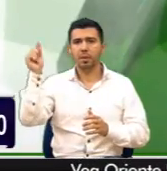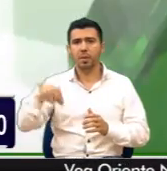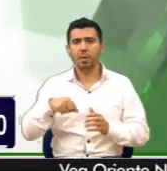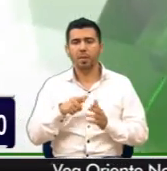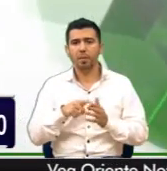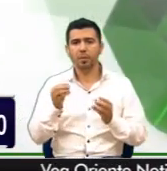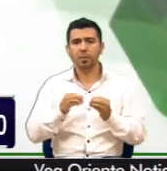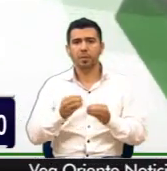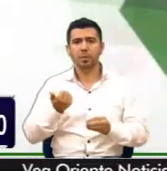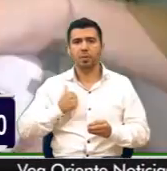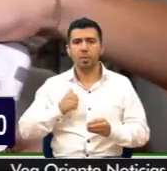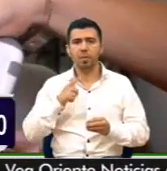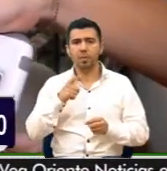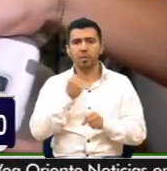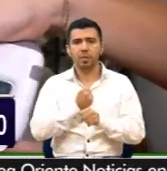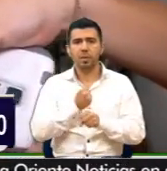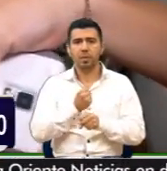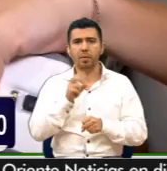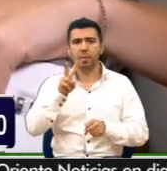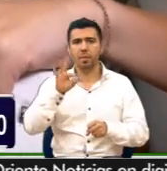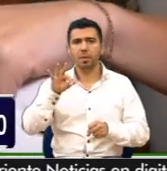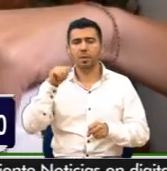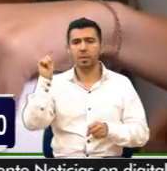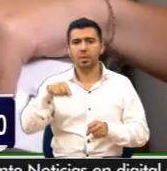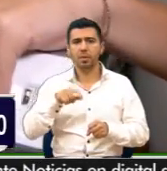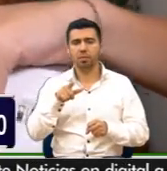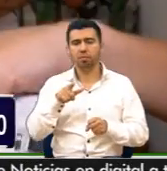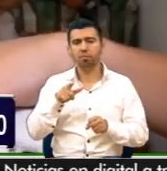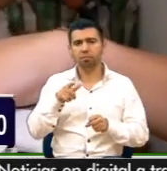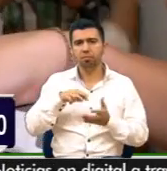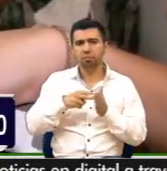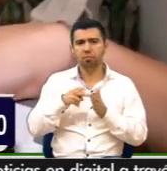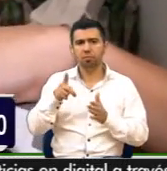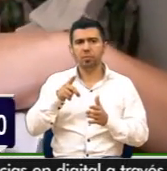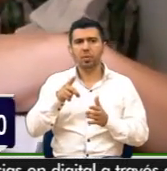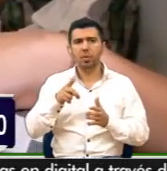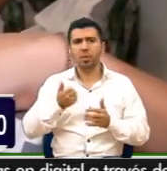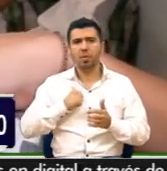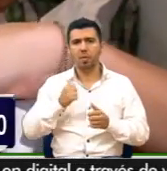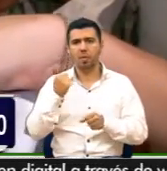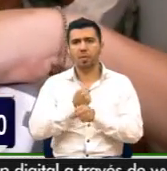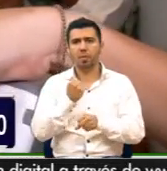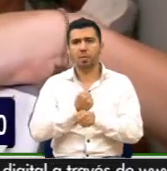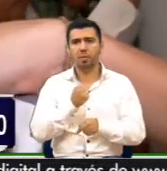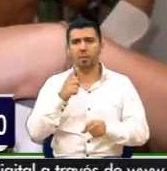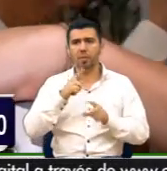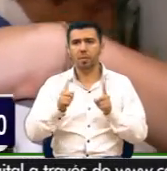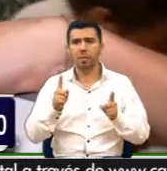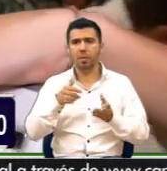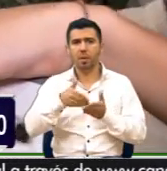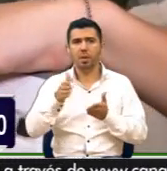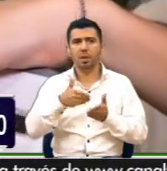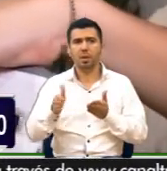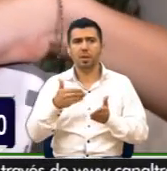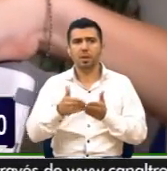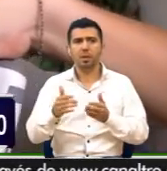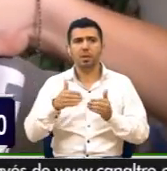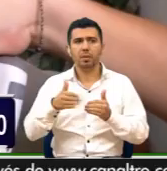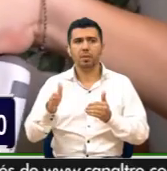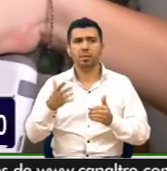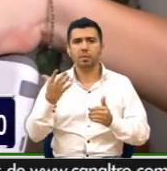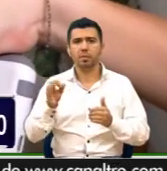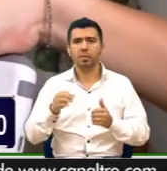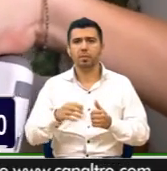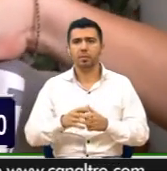de oportunidades laborales, 23% menos de personas que podían obtener un empleo, pero se han gastado más del